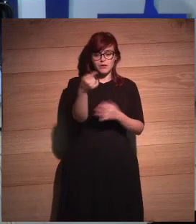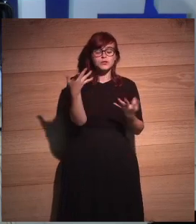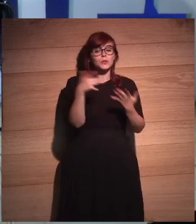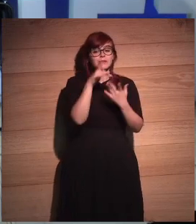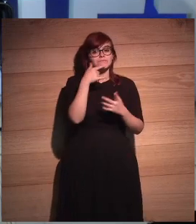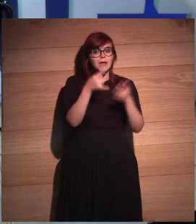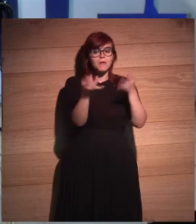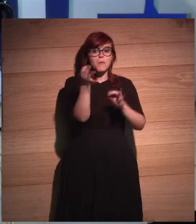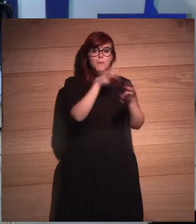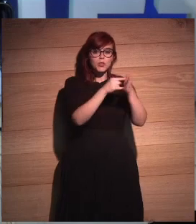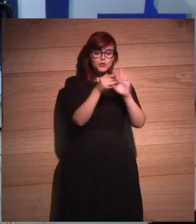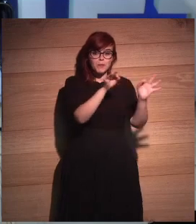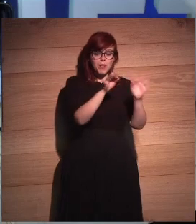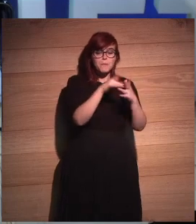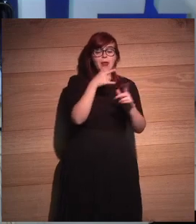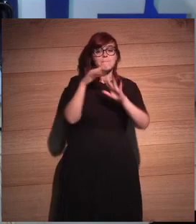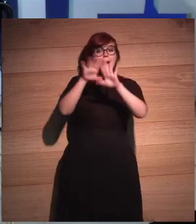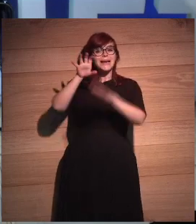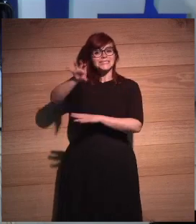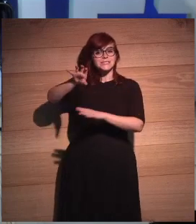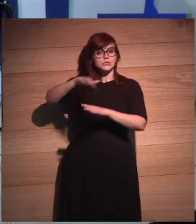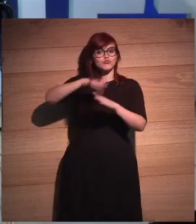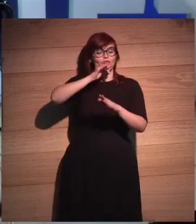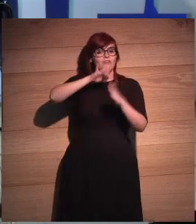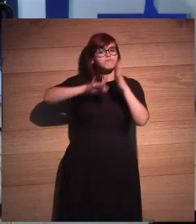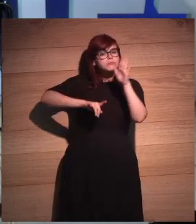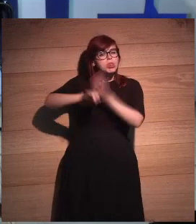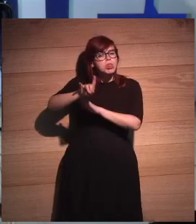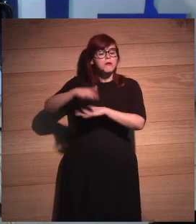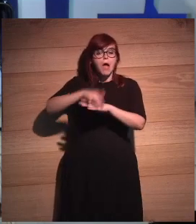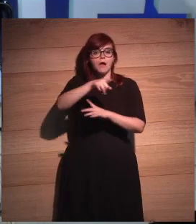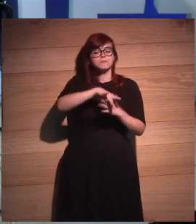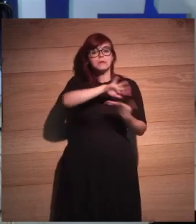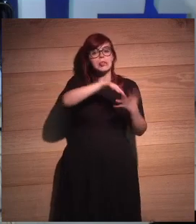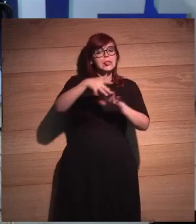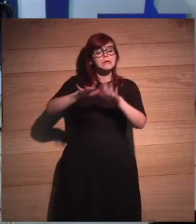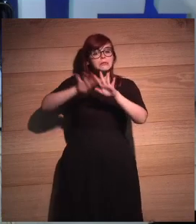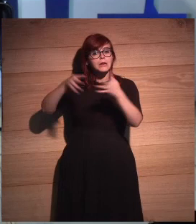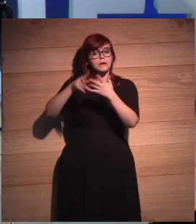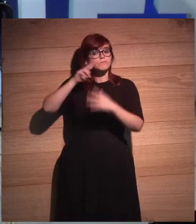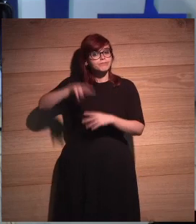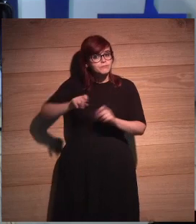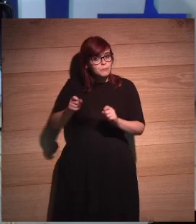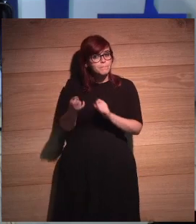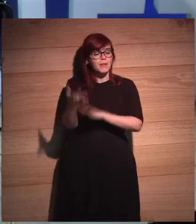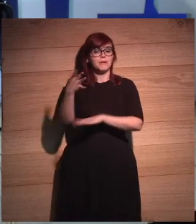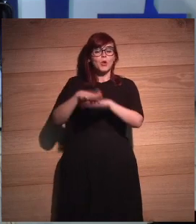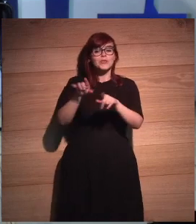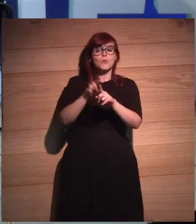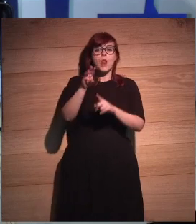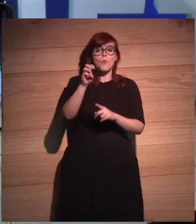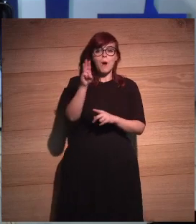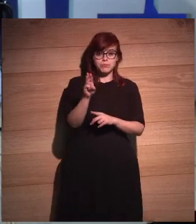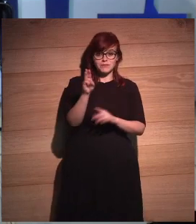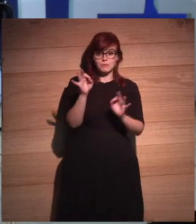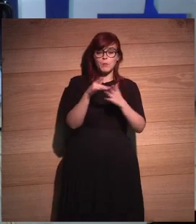diseñado precisamente para llevar Internet a los países en vías de desarrollo, ¿no? Y que hace lo que tú acabas de decir que hacía el WAP, es